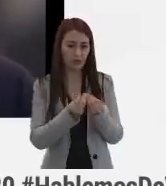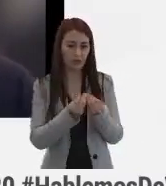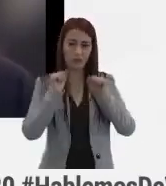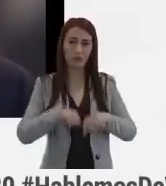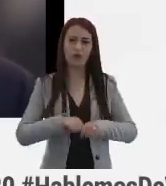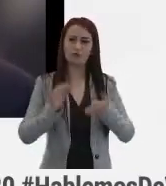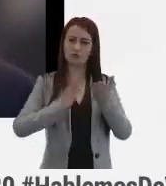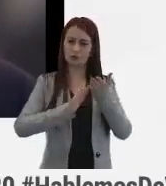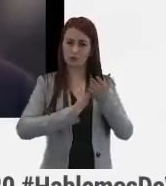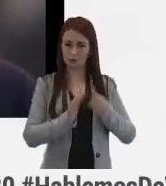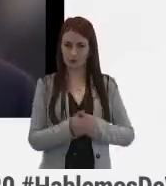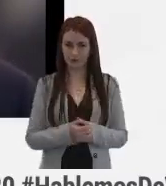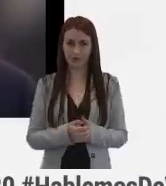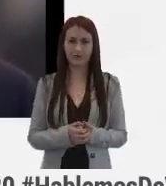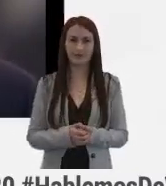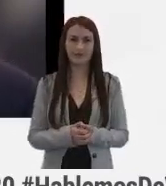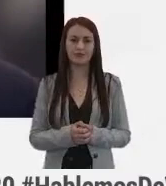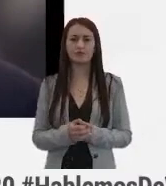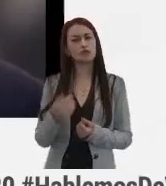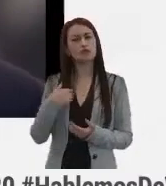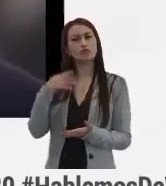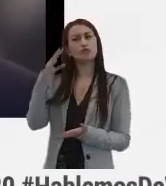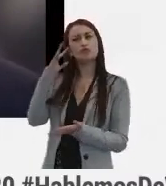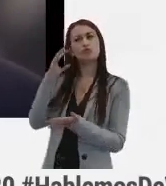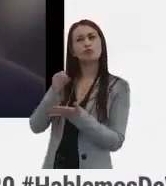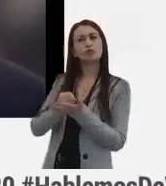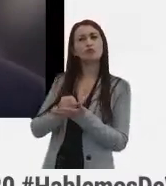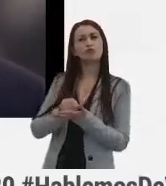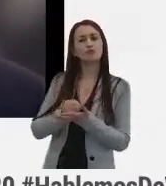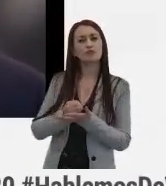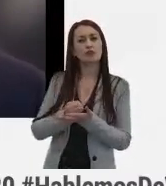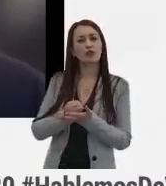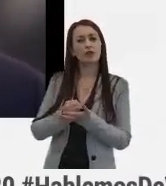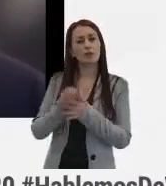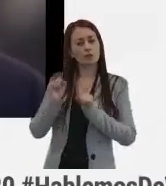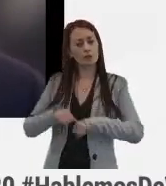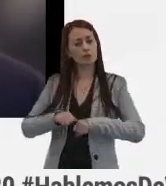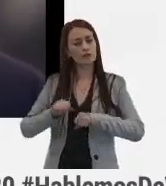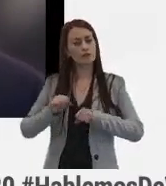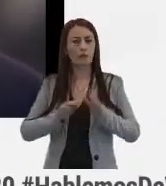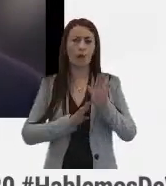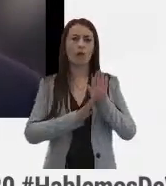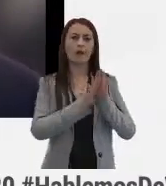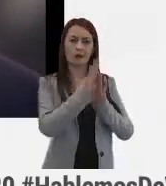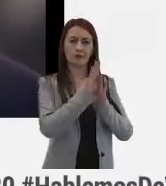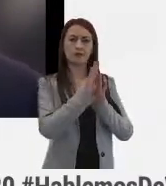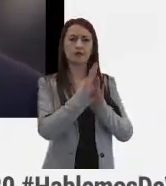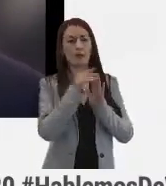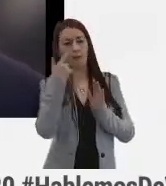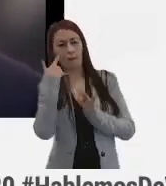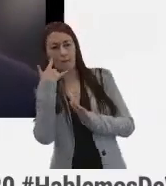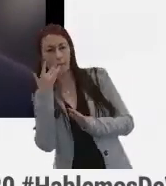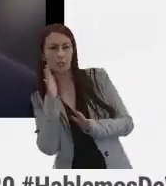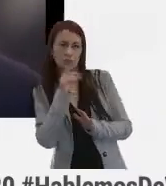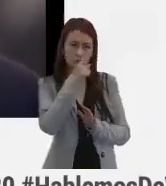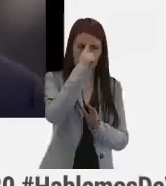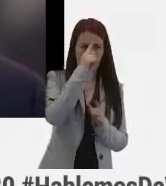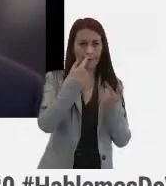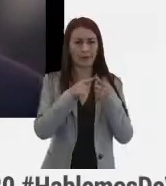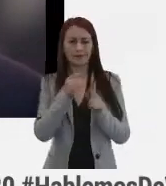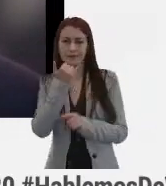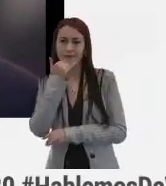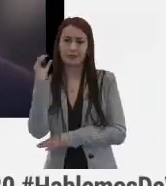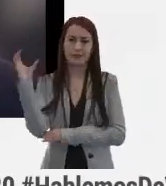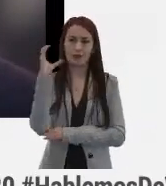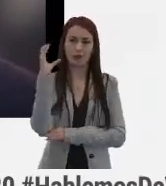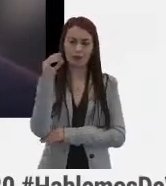disentimiento. Me parece que un camino semejante, pero a la colombiana, es que decidió